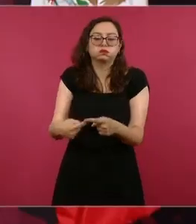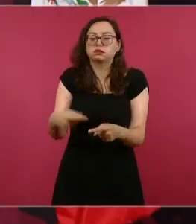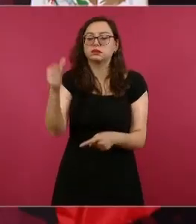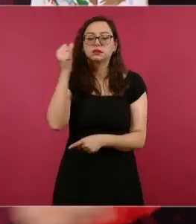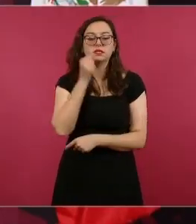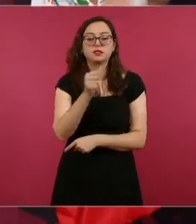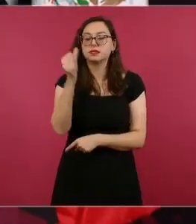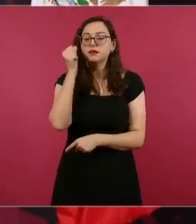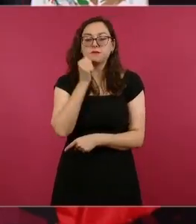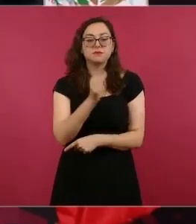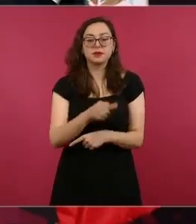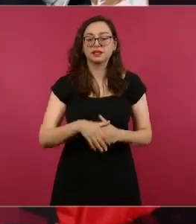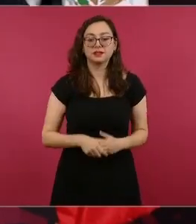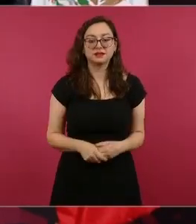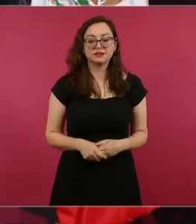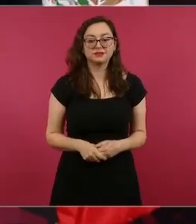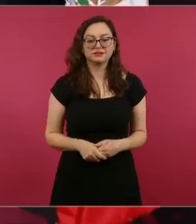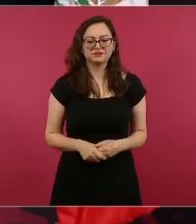Y hubo